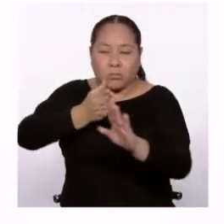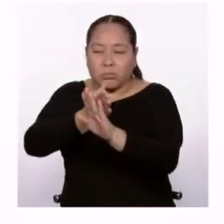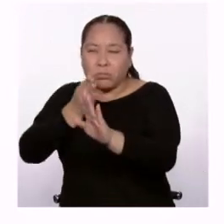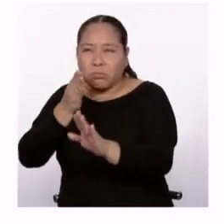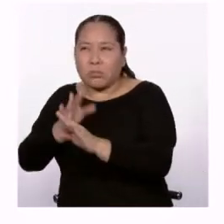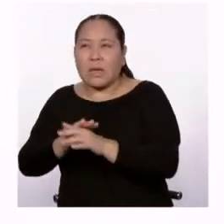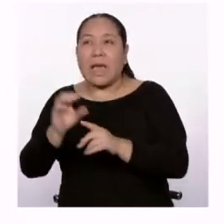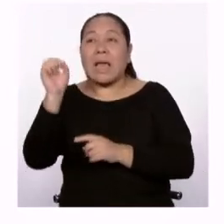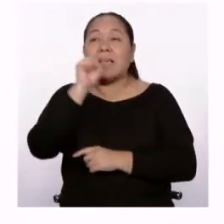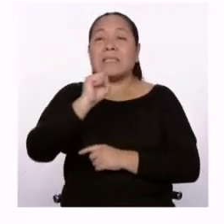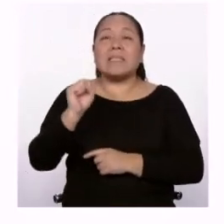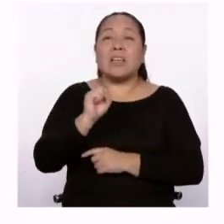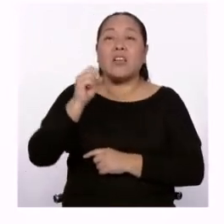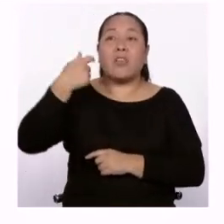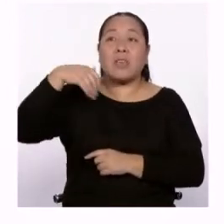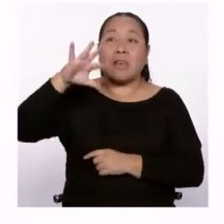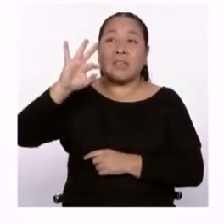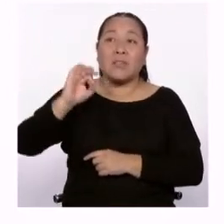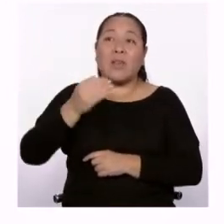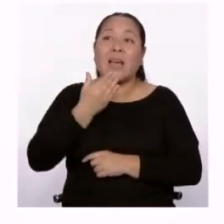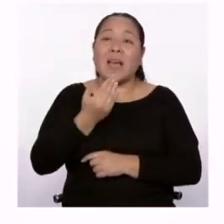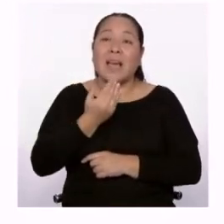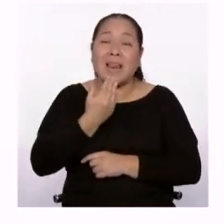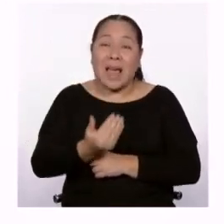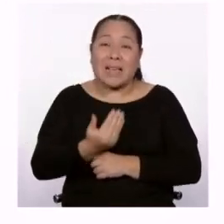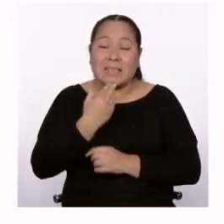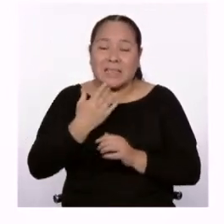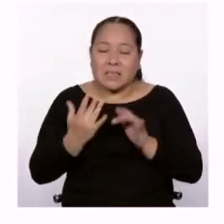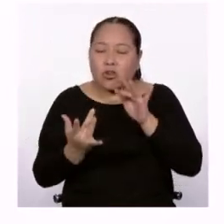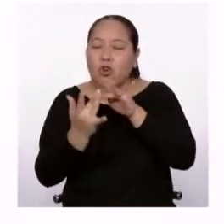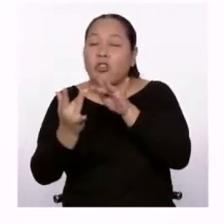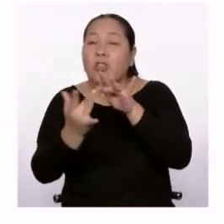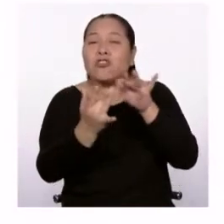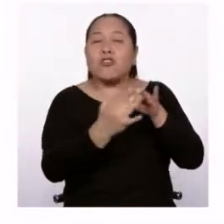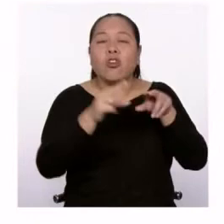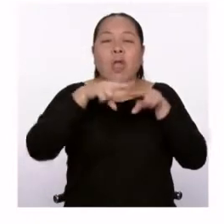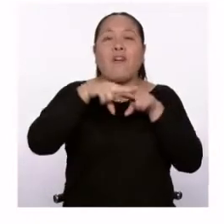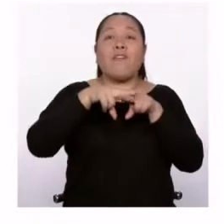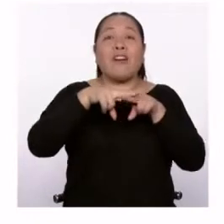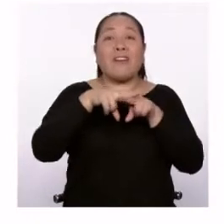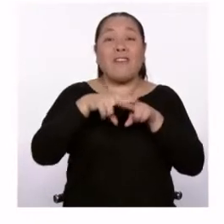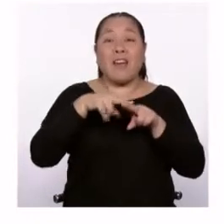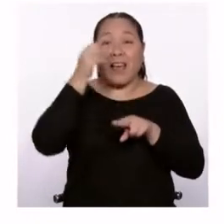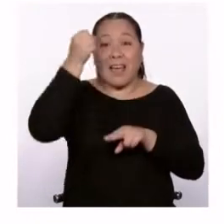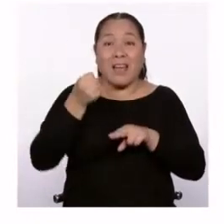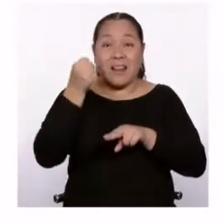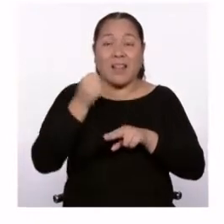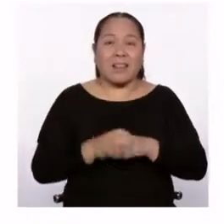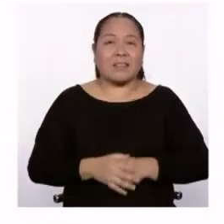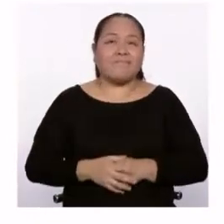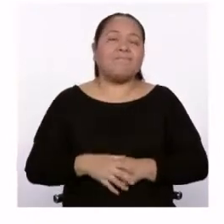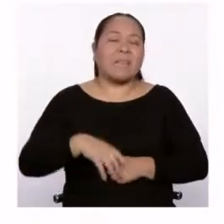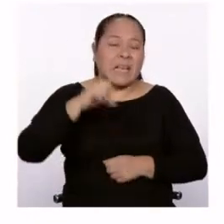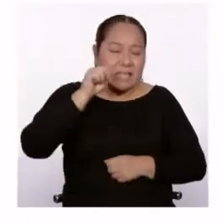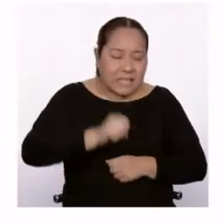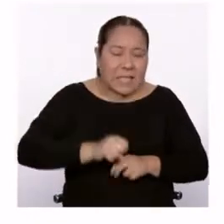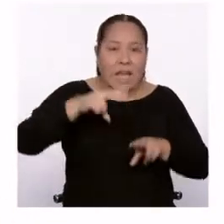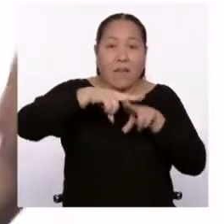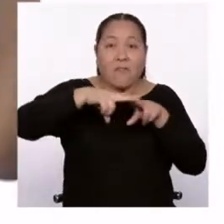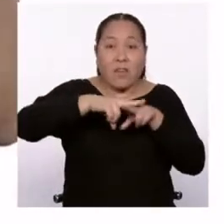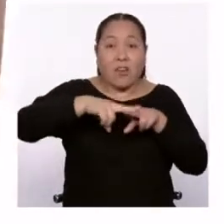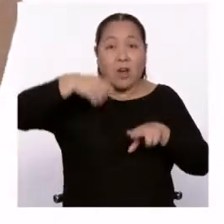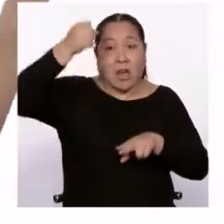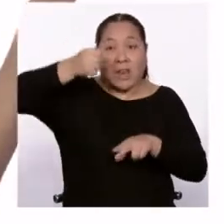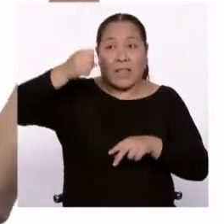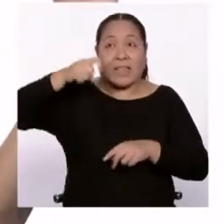siglo XIX ya fue gracias a los ferrocarriles del Perú. Y si bien el ferrocarril tenía como necesidad